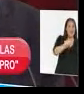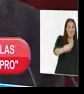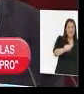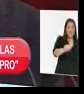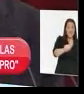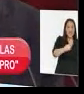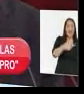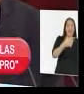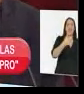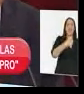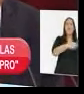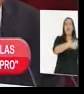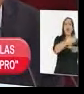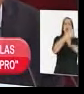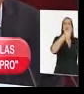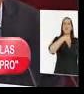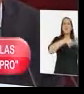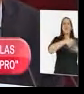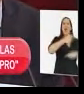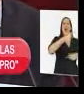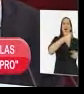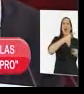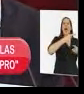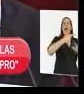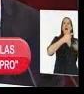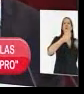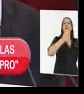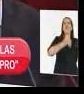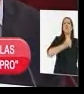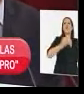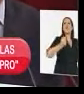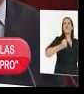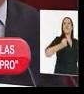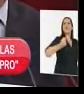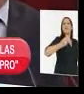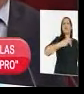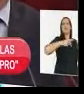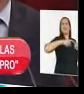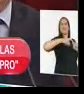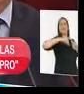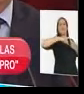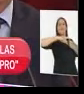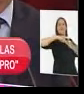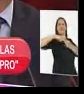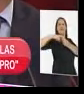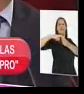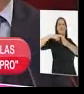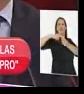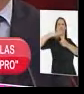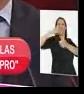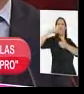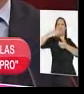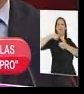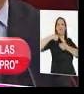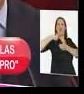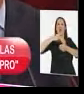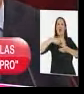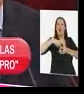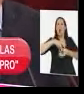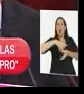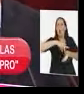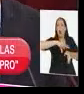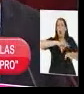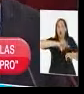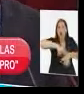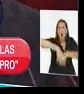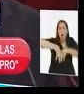rival y Macri elige al kirchnerismo como rival. ¿Vos qué sentís? Que ustedes en el medio estuvieron en algunas sí,